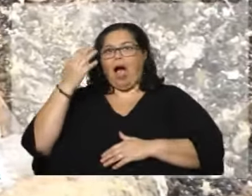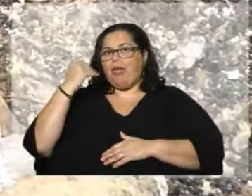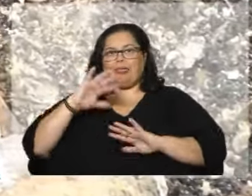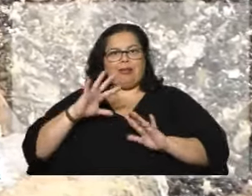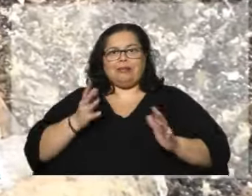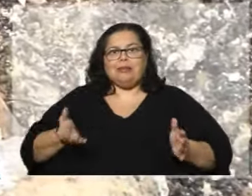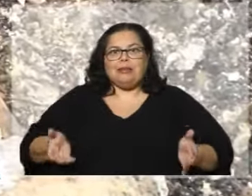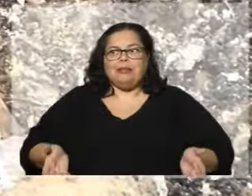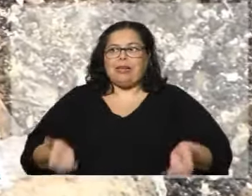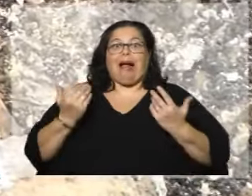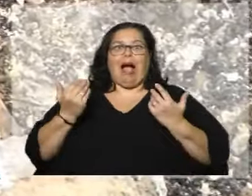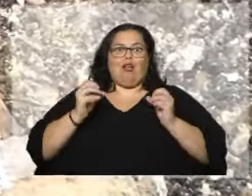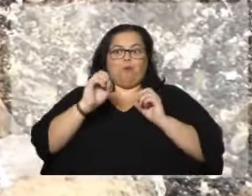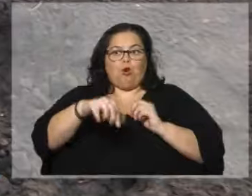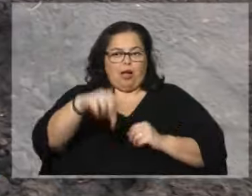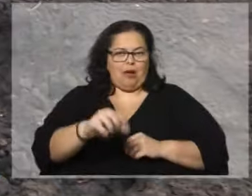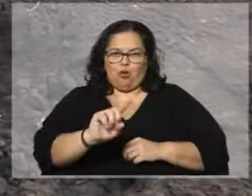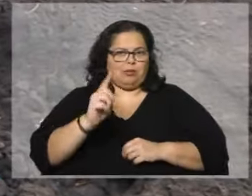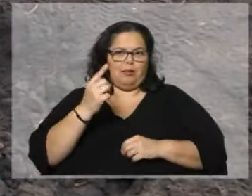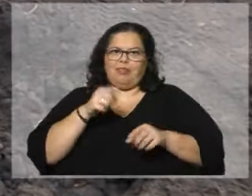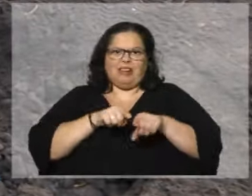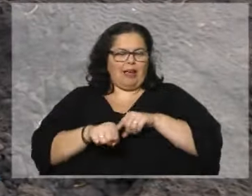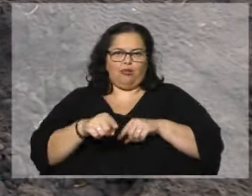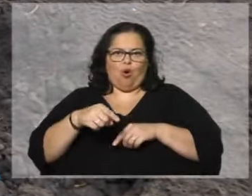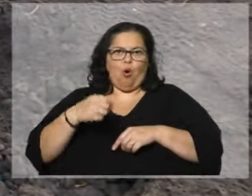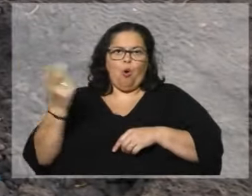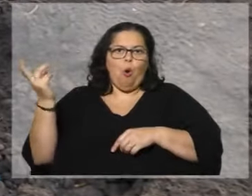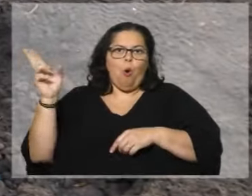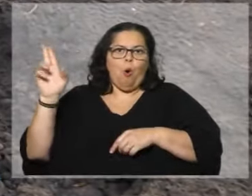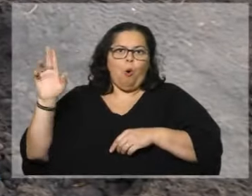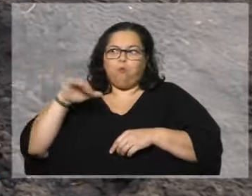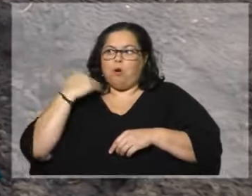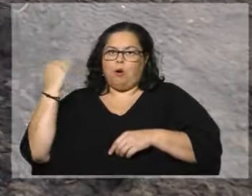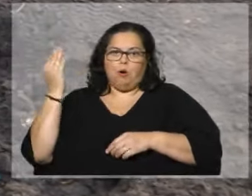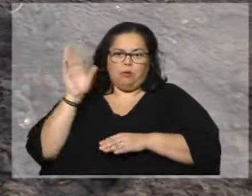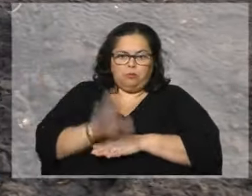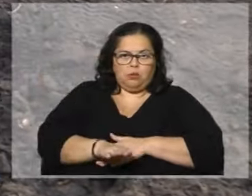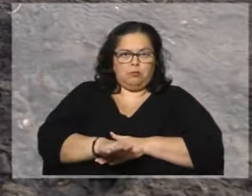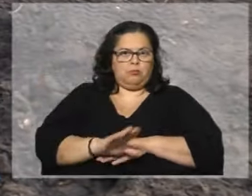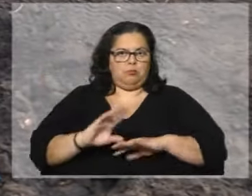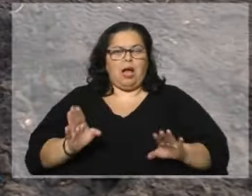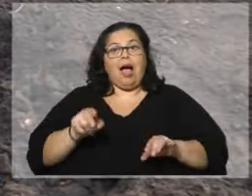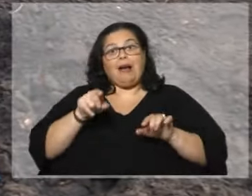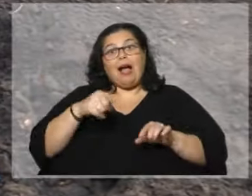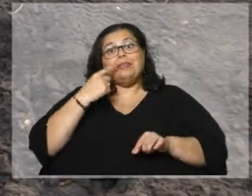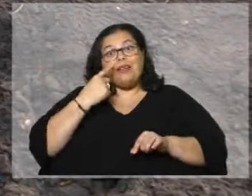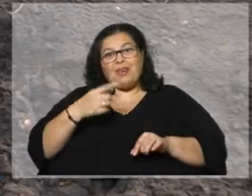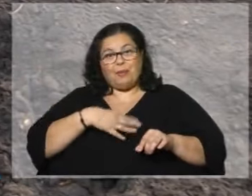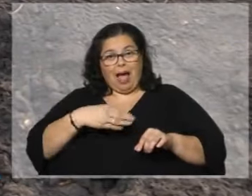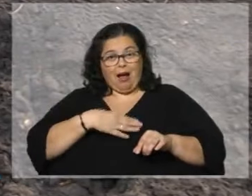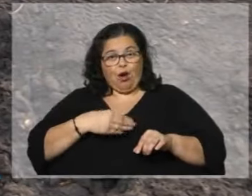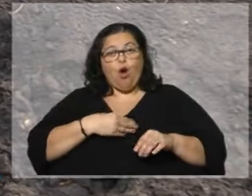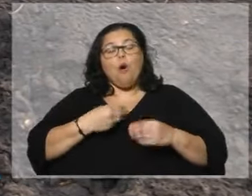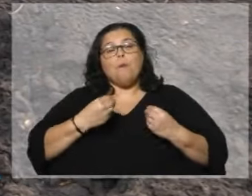encontraron. Lo que ustedes observan aquí es la losa y la cal que estaba por encima del